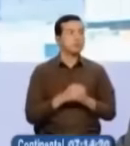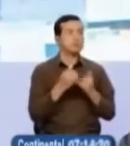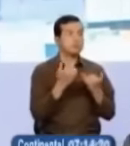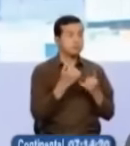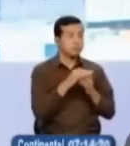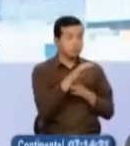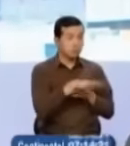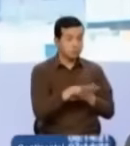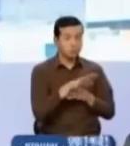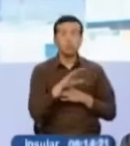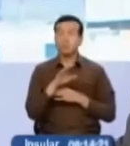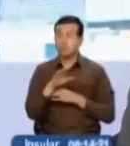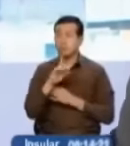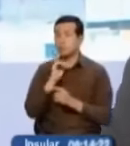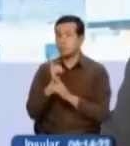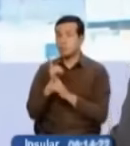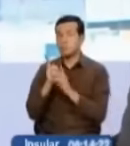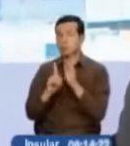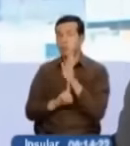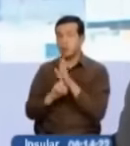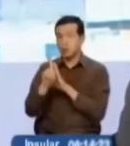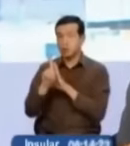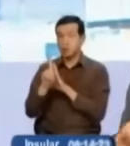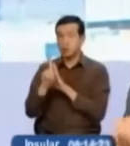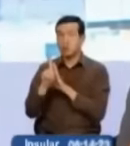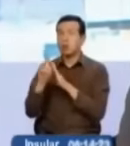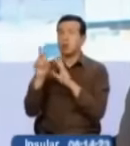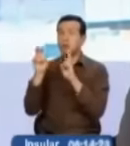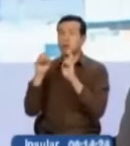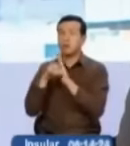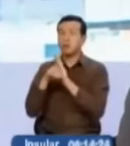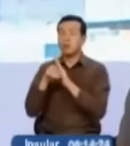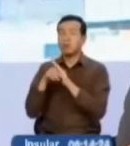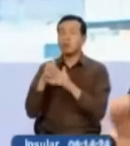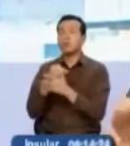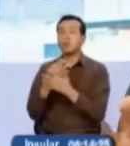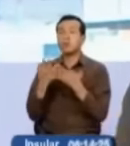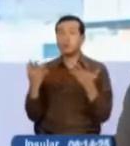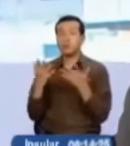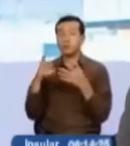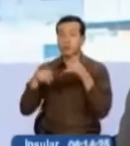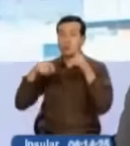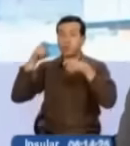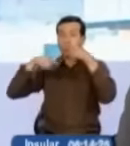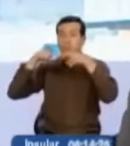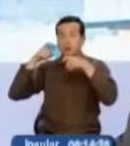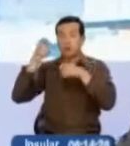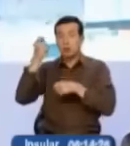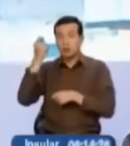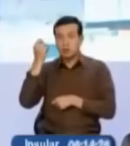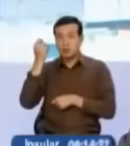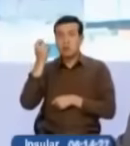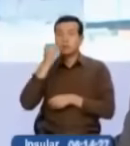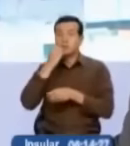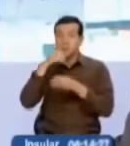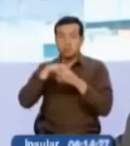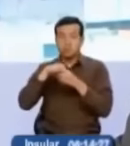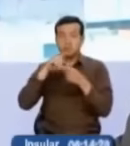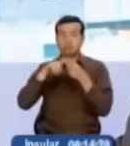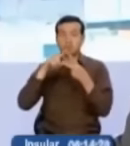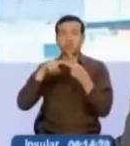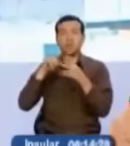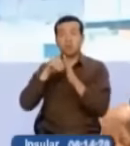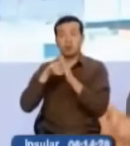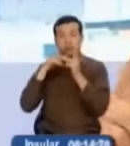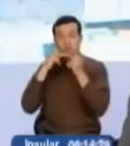ahora de desarrollo, ¿no? Uh-huh. Está integrada por no solo cooperativas de ahorro y crédito, también por bancos